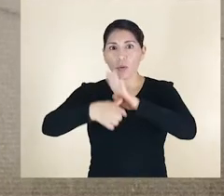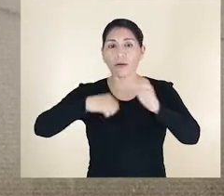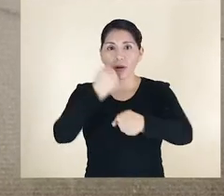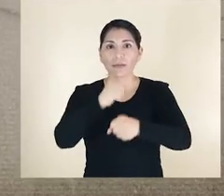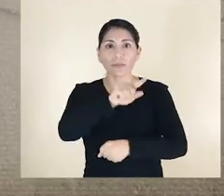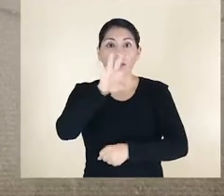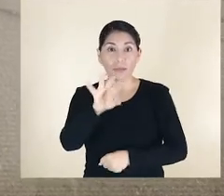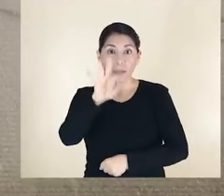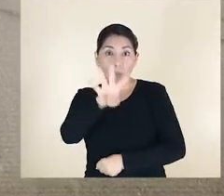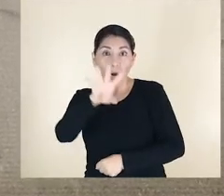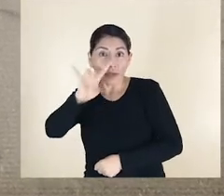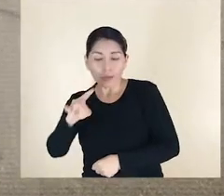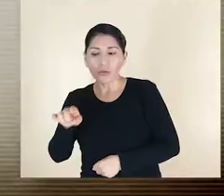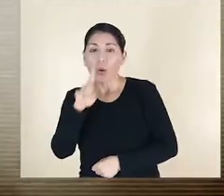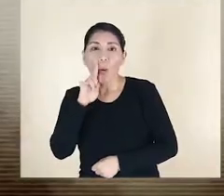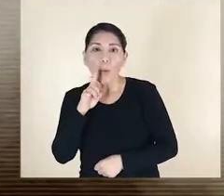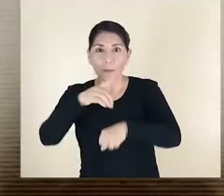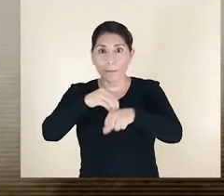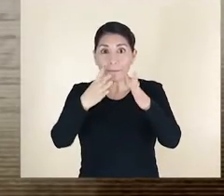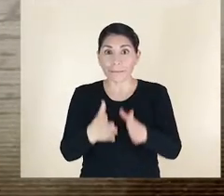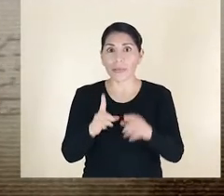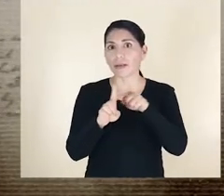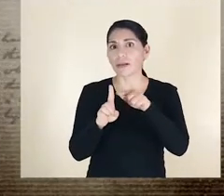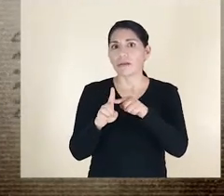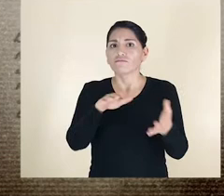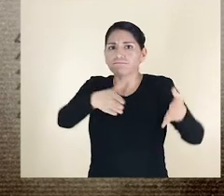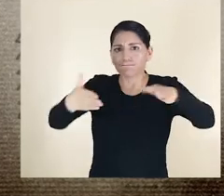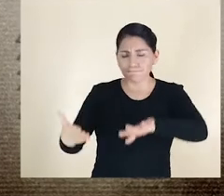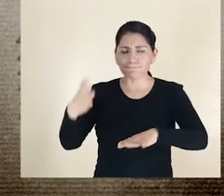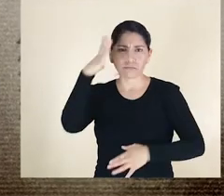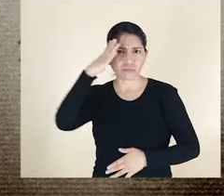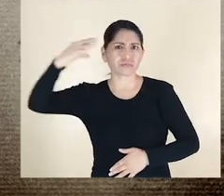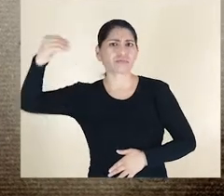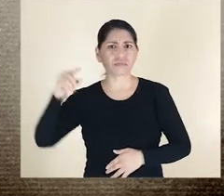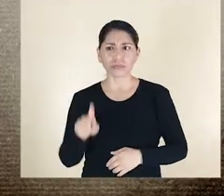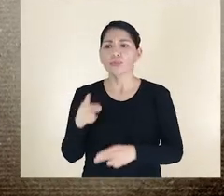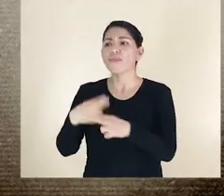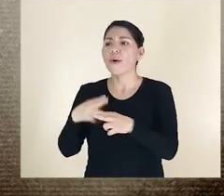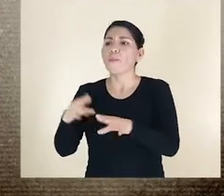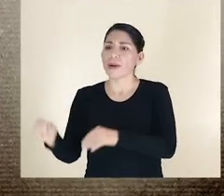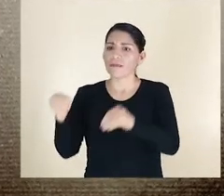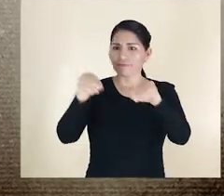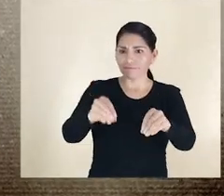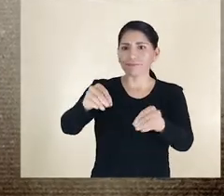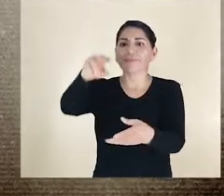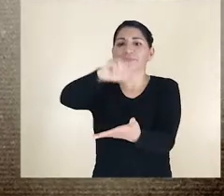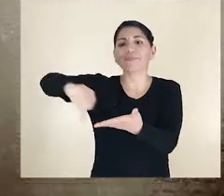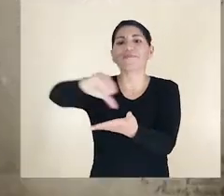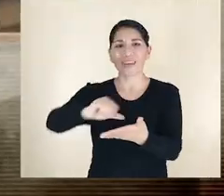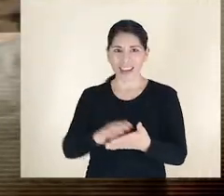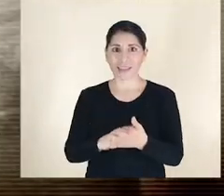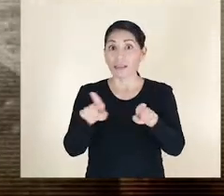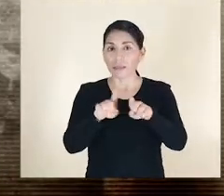En 1958 muere el famoso cirujano Guillermo Gastañeta, uno de los pioneros en las técnicas modernas de la especialidad, y